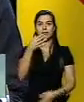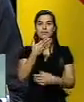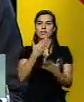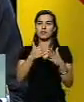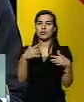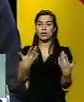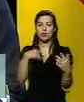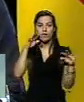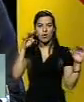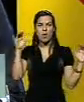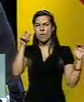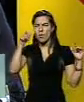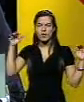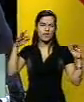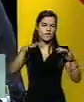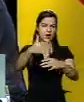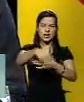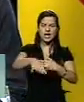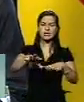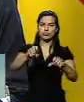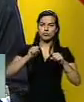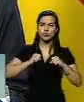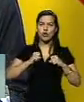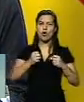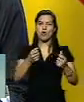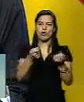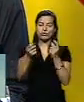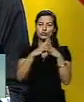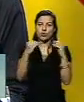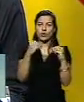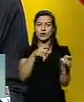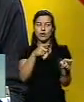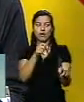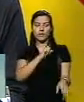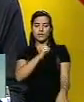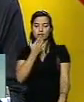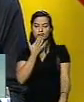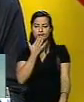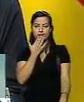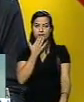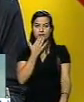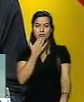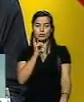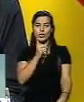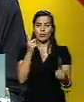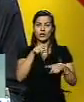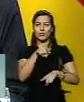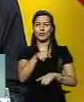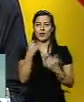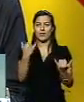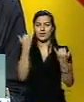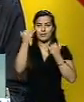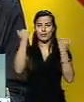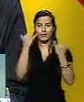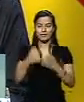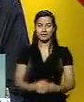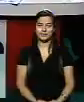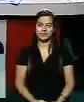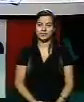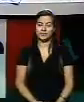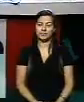y al pueblo comunicando, pues esas teorías ciertamente se desmoronaron. Mira, pero hay además